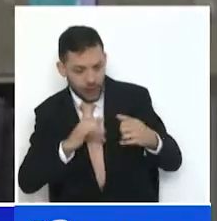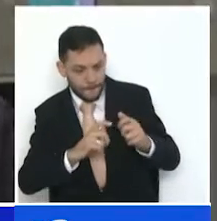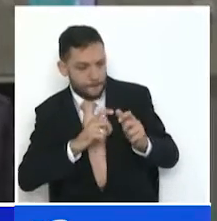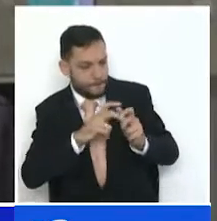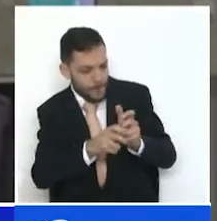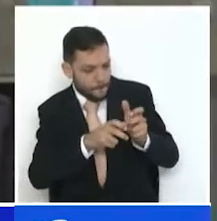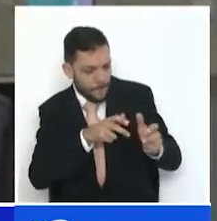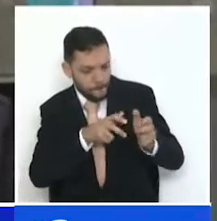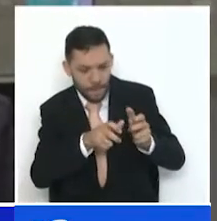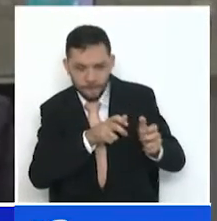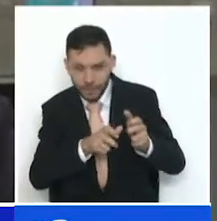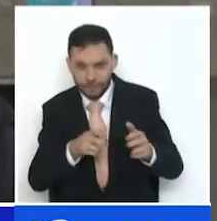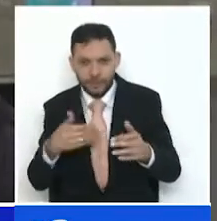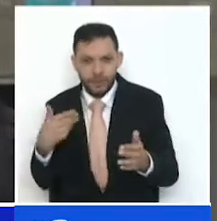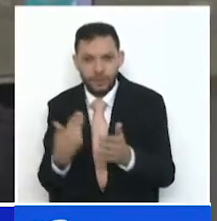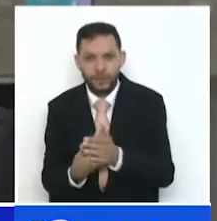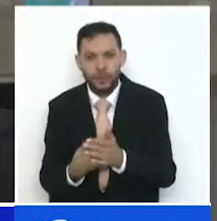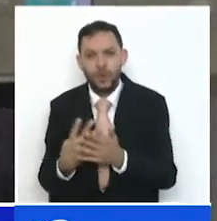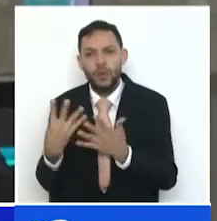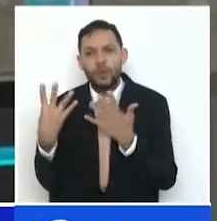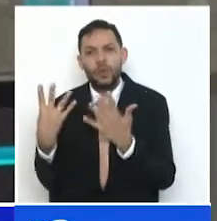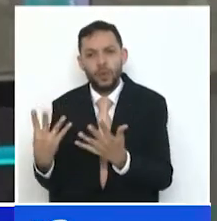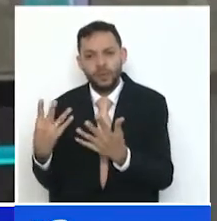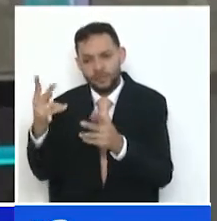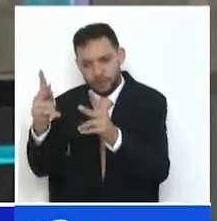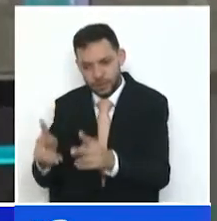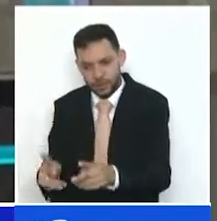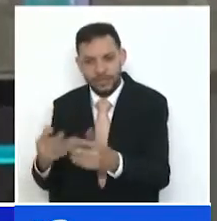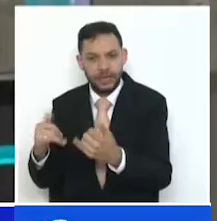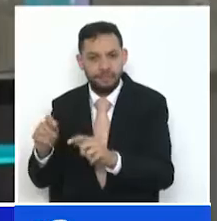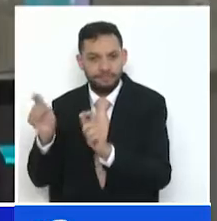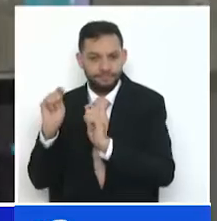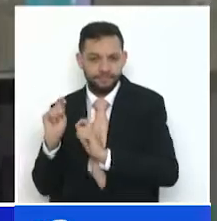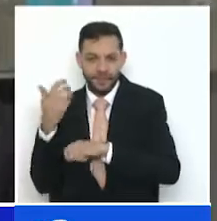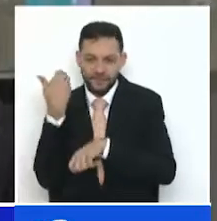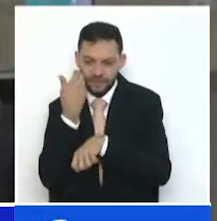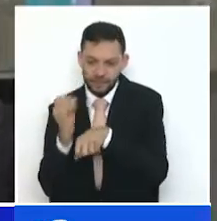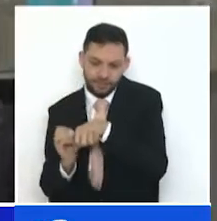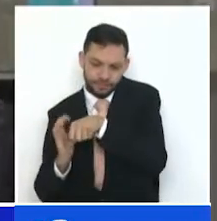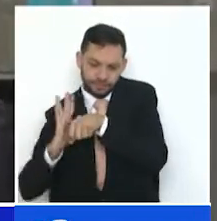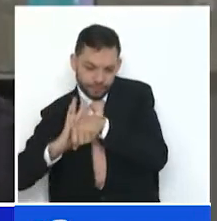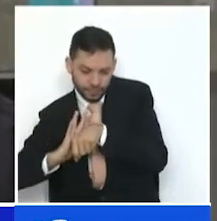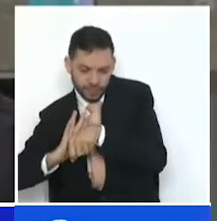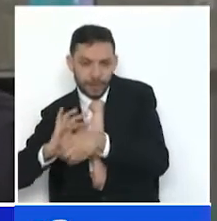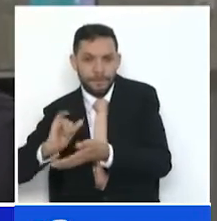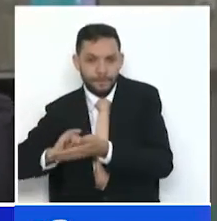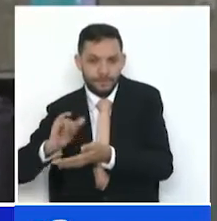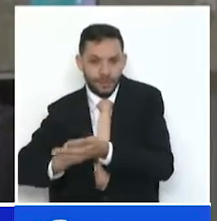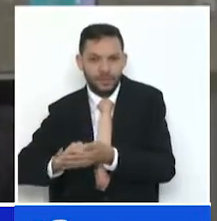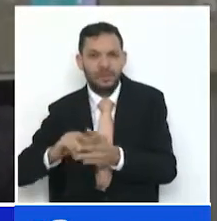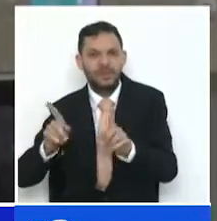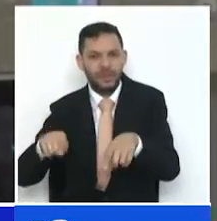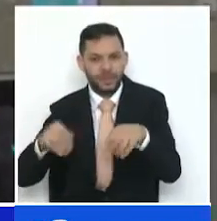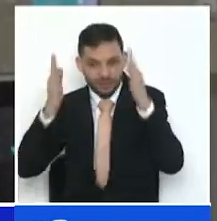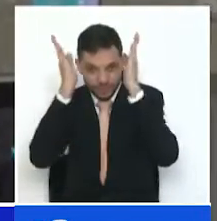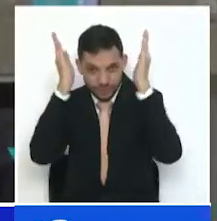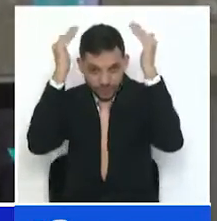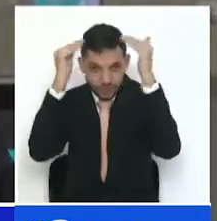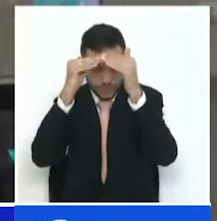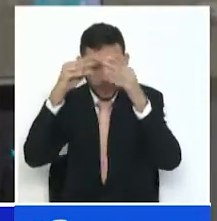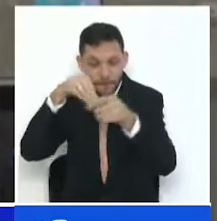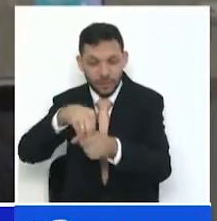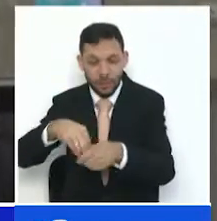Hasta el momento hay unos 9 sacerdotes que han resultado contagiados por COVID-19, entre ellos el señor obispo, que hasta ahora